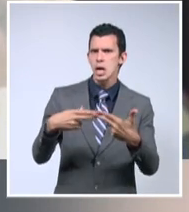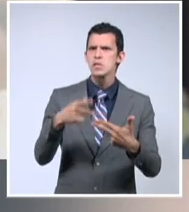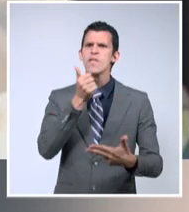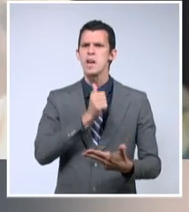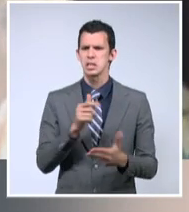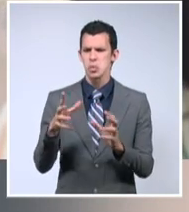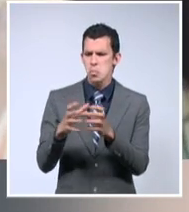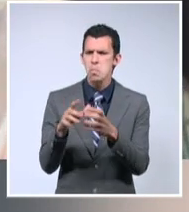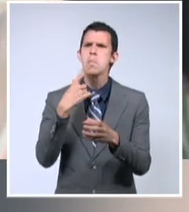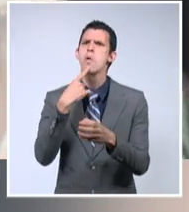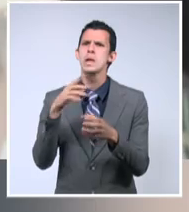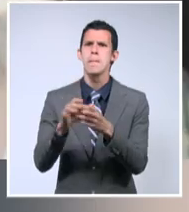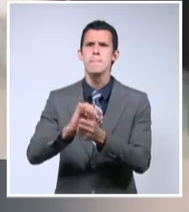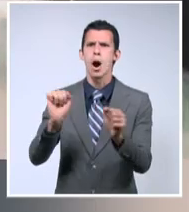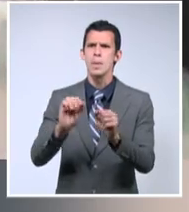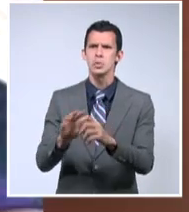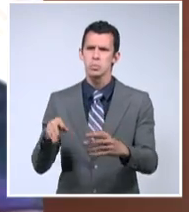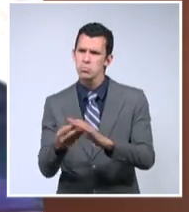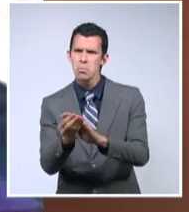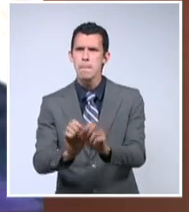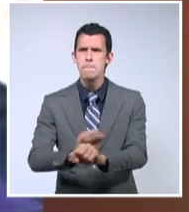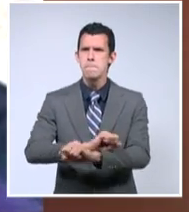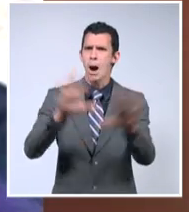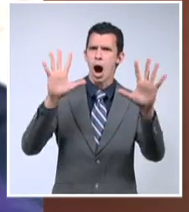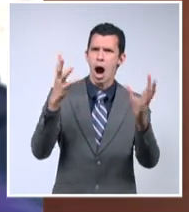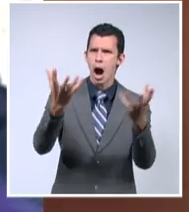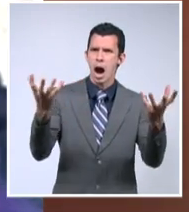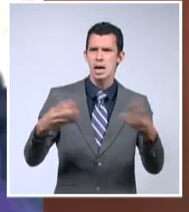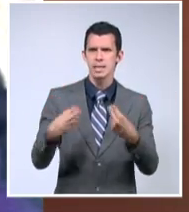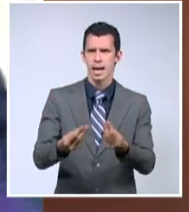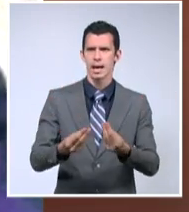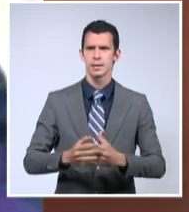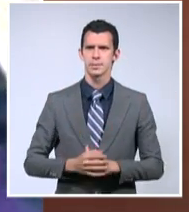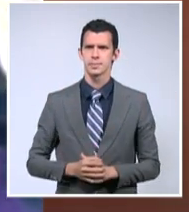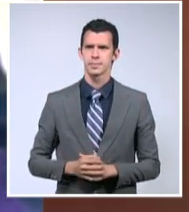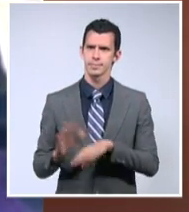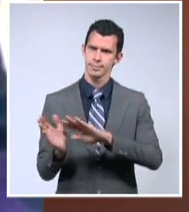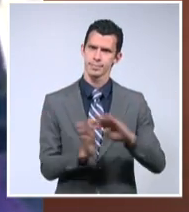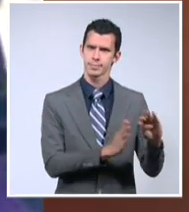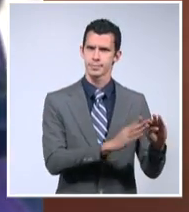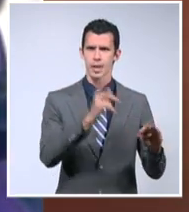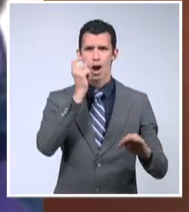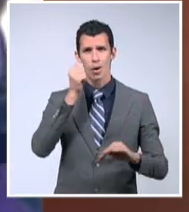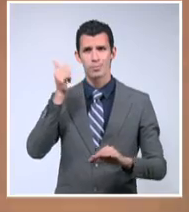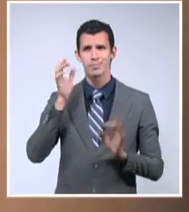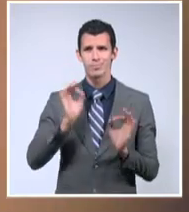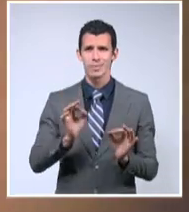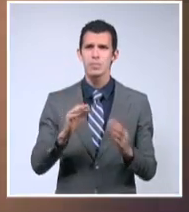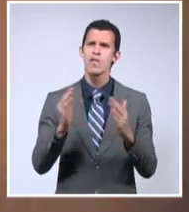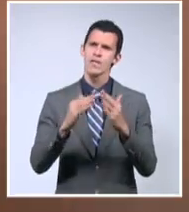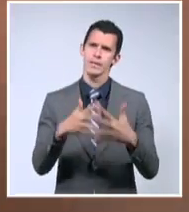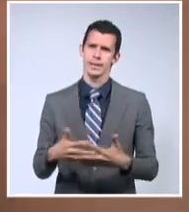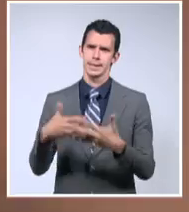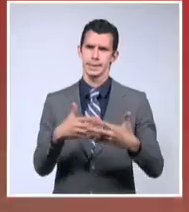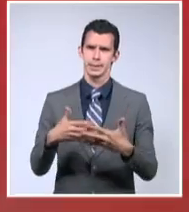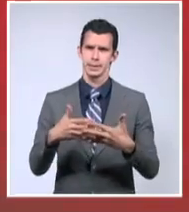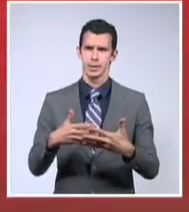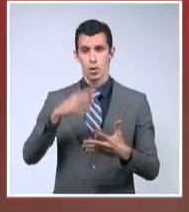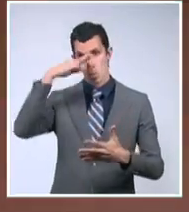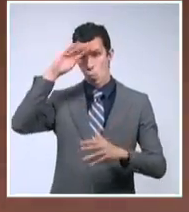Yonel Cardoso Freire, conocido por Tomiel, es un terrorista de origen cubano residente en los Estados Unidos que ha